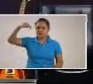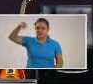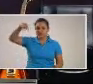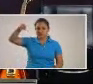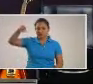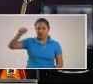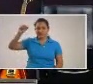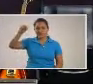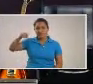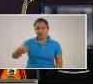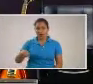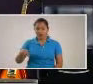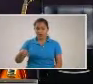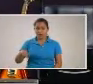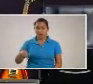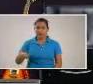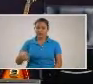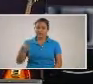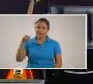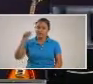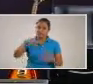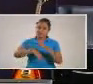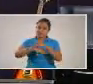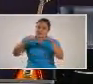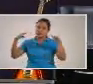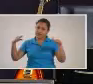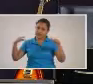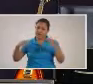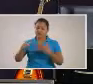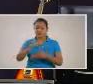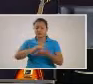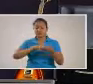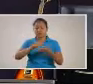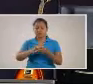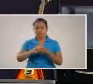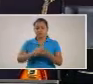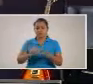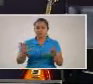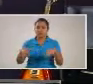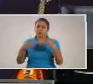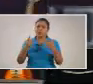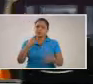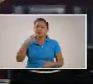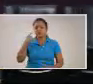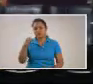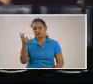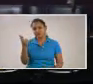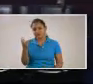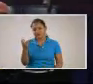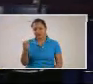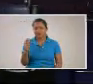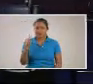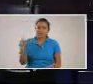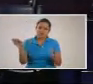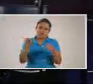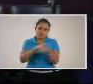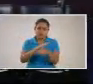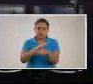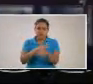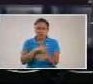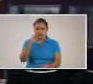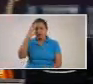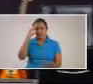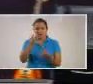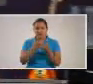ejemplo, ya lo sacaron de su territorio. Como repito, no completamente, desde luego, no crea que Moscú se